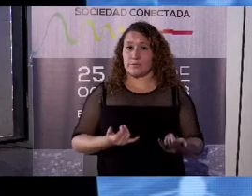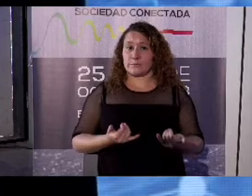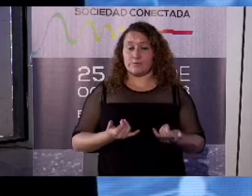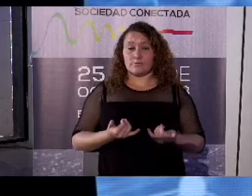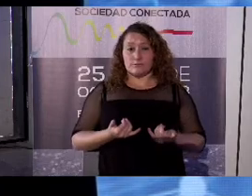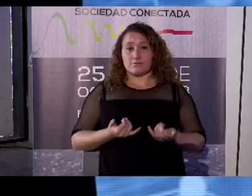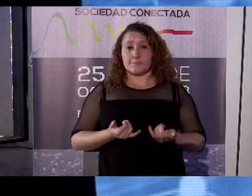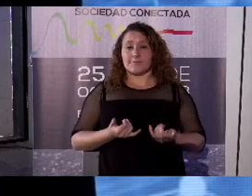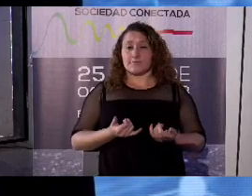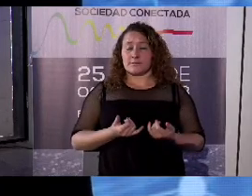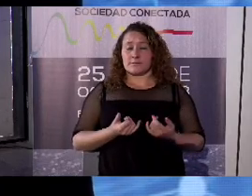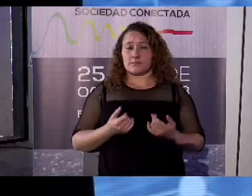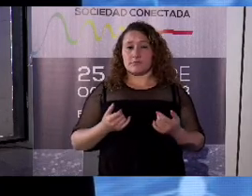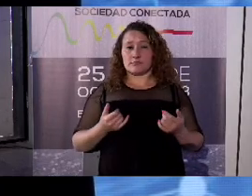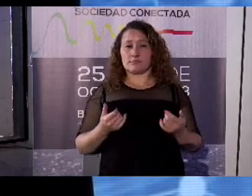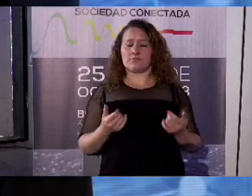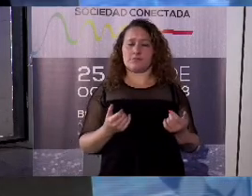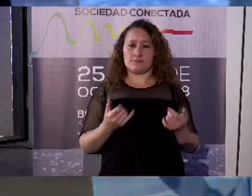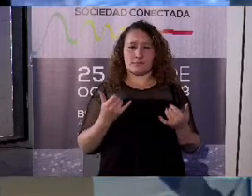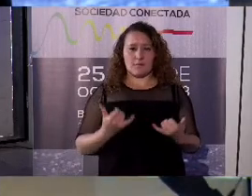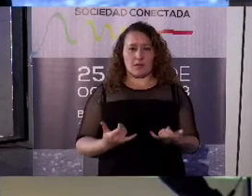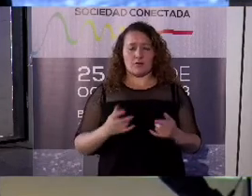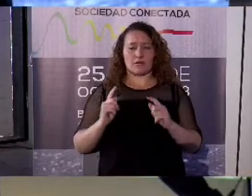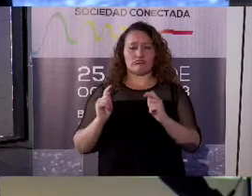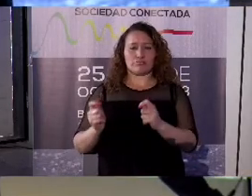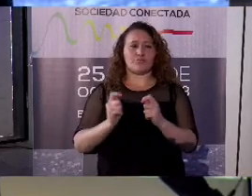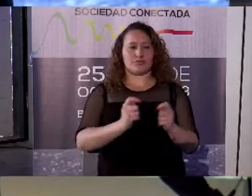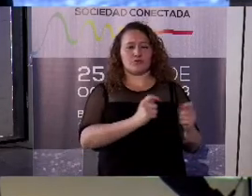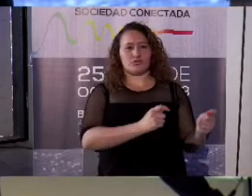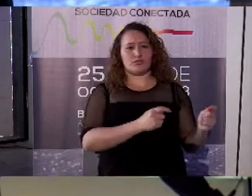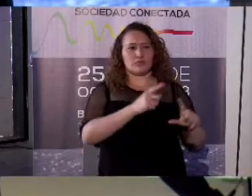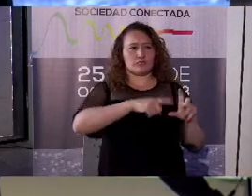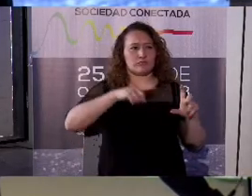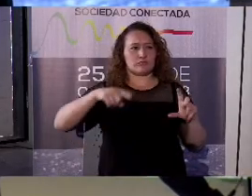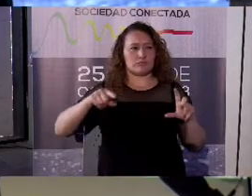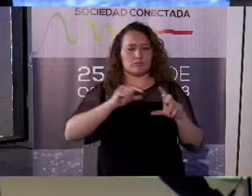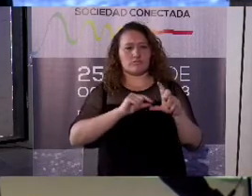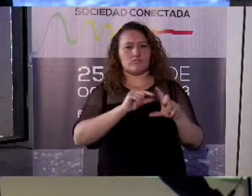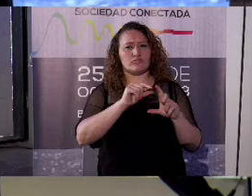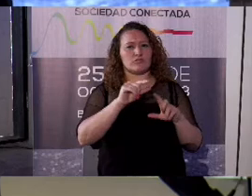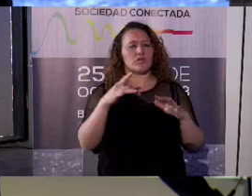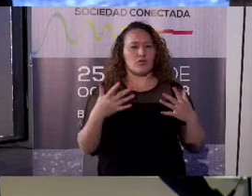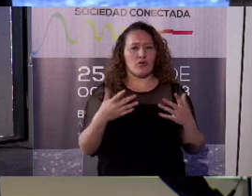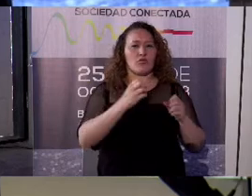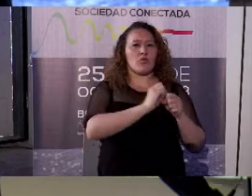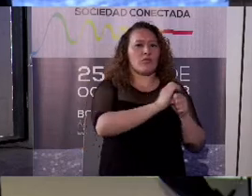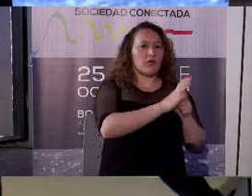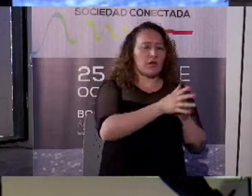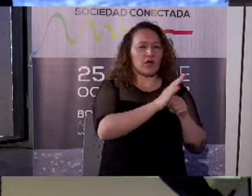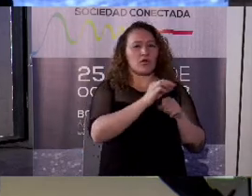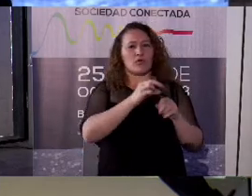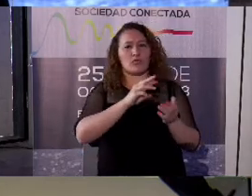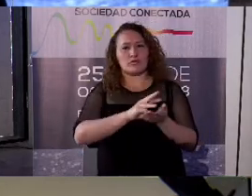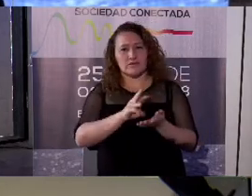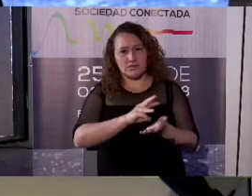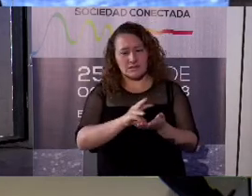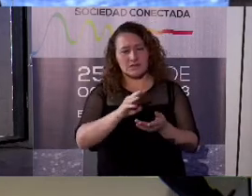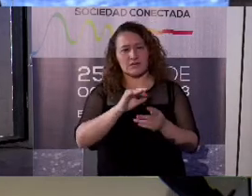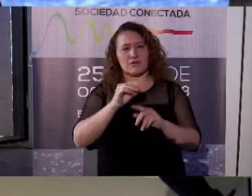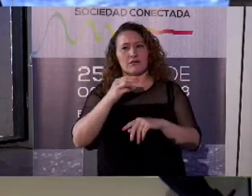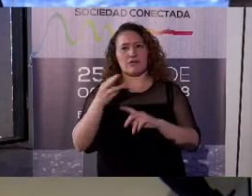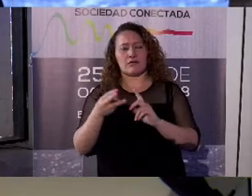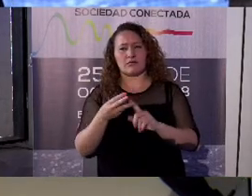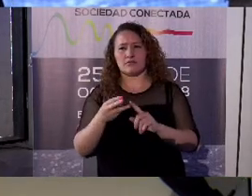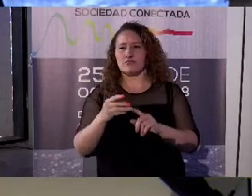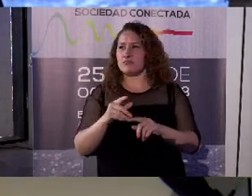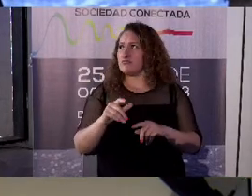hay el espectro total nacional está dividido en arsat claro Movistar personal in extel arsat es una reserva de banda porque